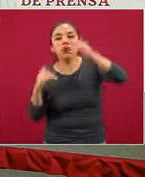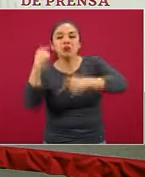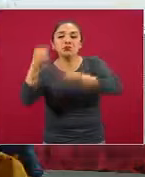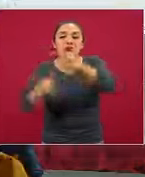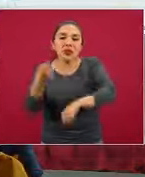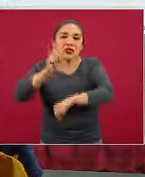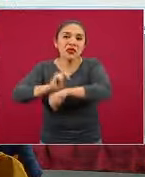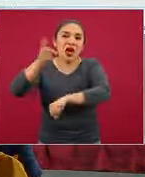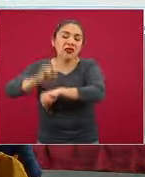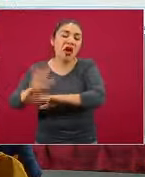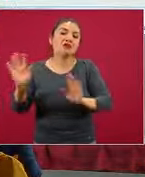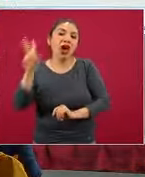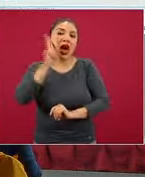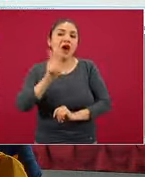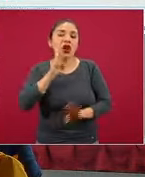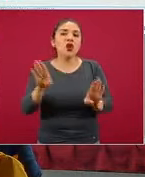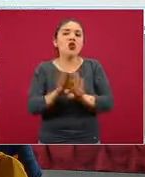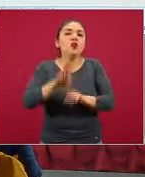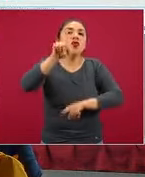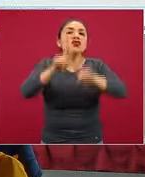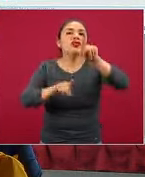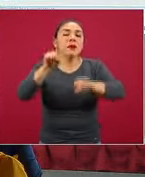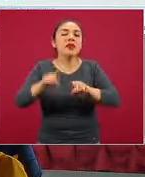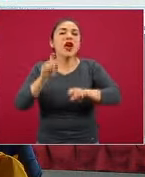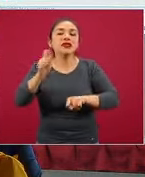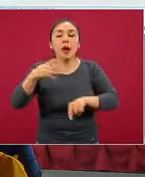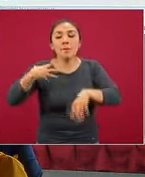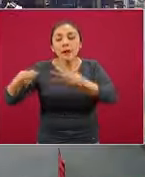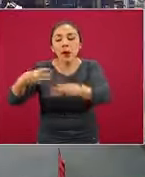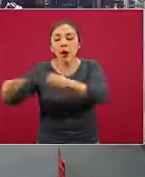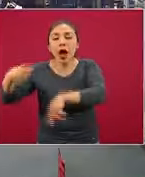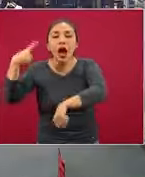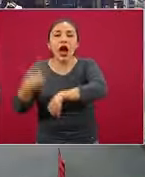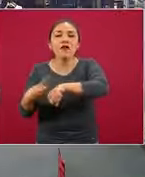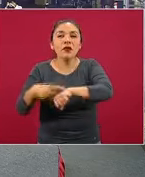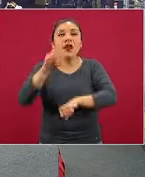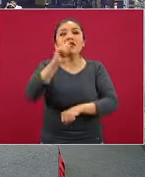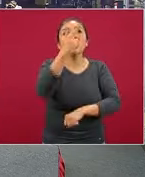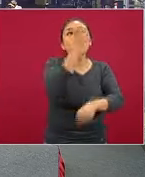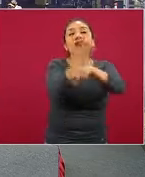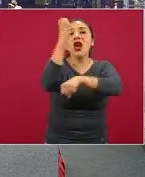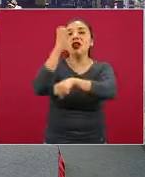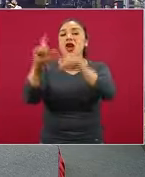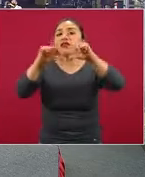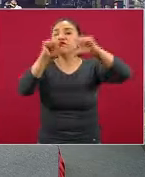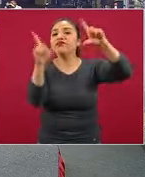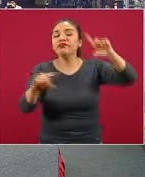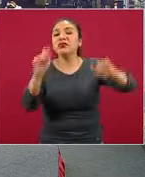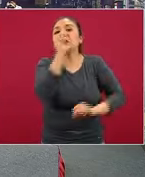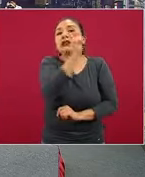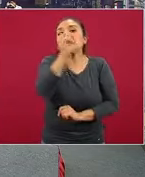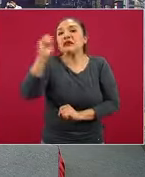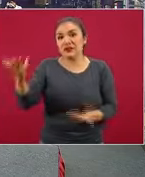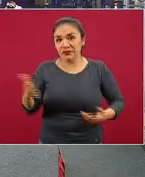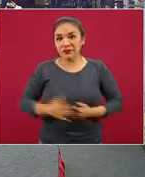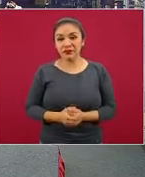Esto lógicamente va a depender del comportamiento epidémico de cada una de las 32 entidades